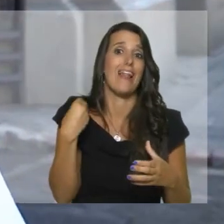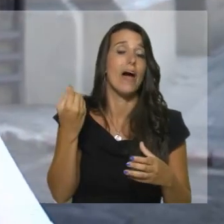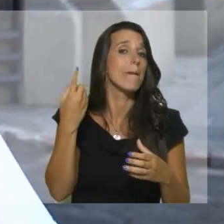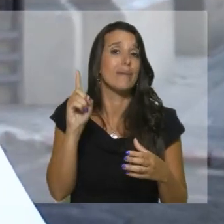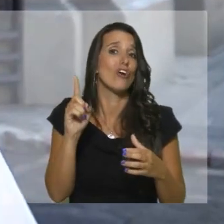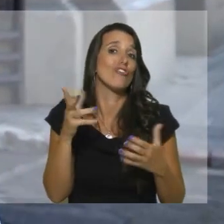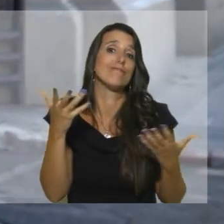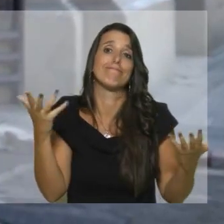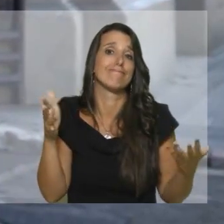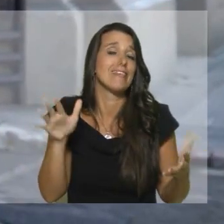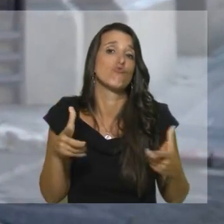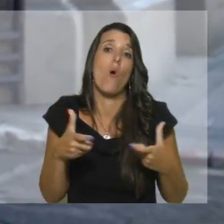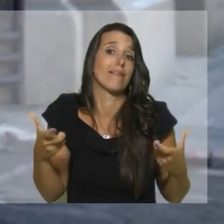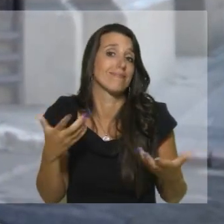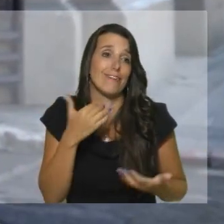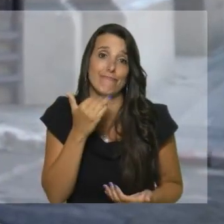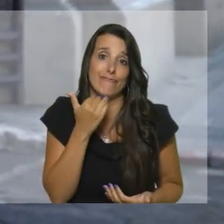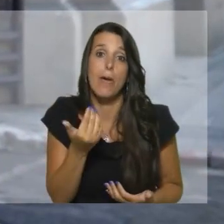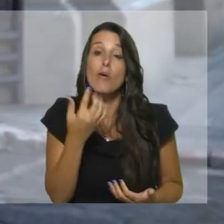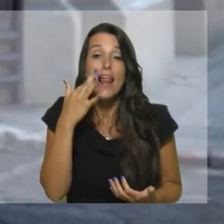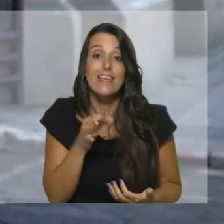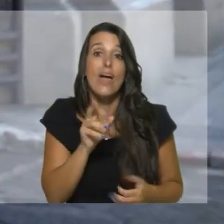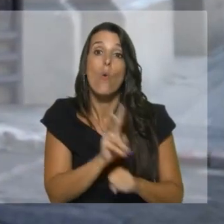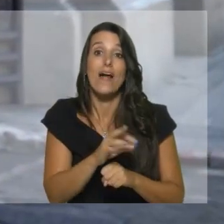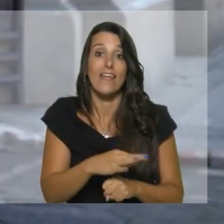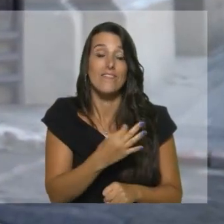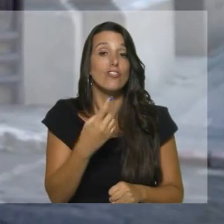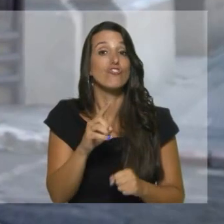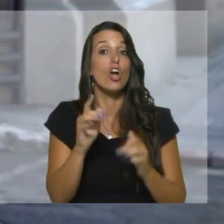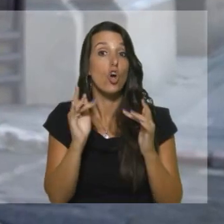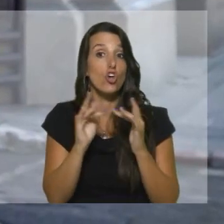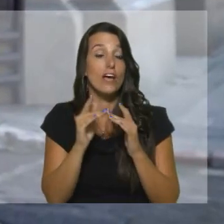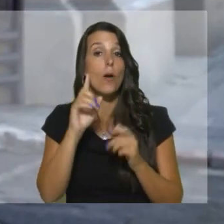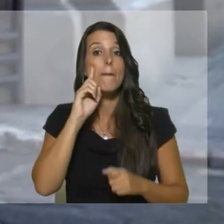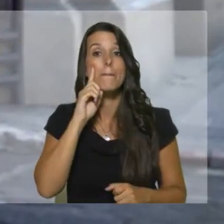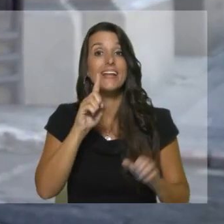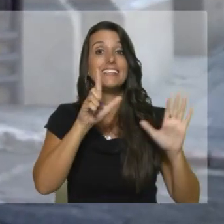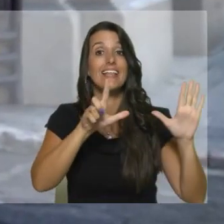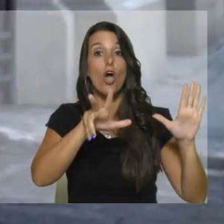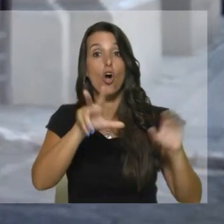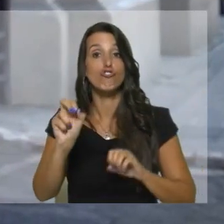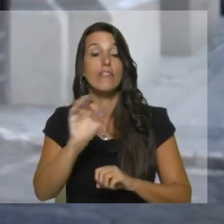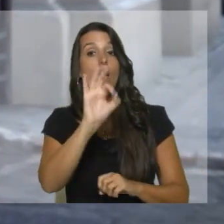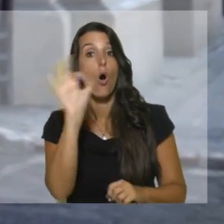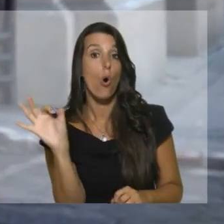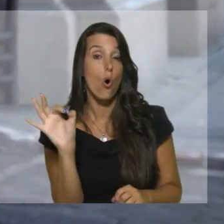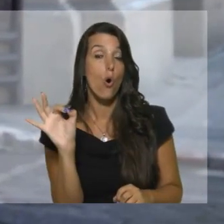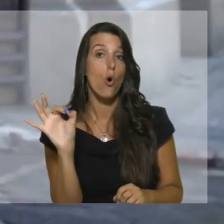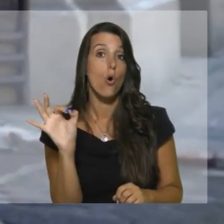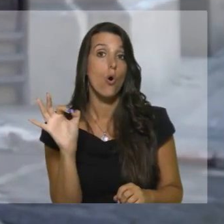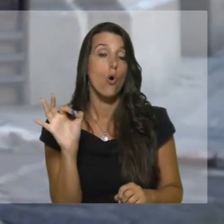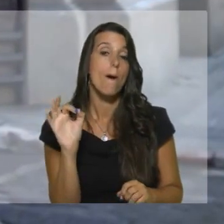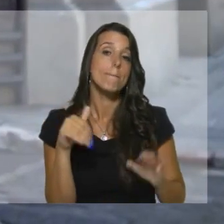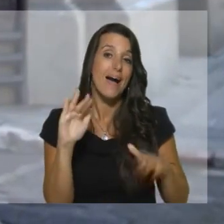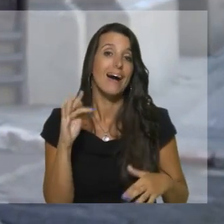a suerte y verdad. No obstante, para comunicarse con la Prefectura por el 1780 o... lo que